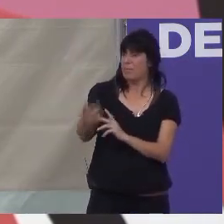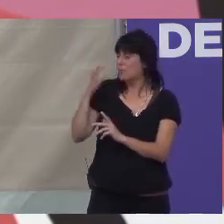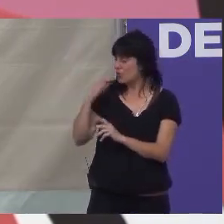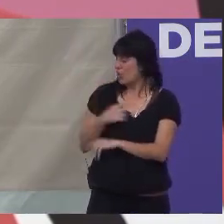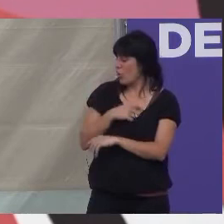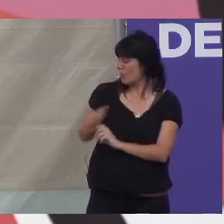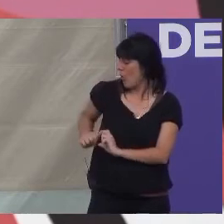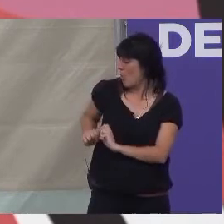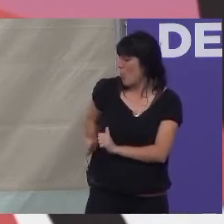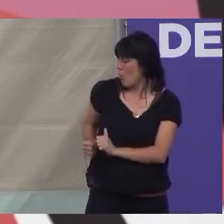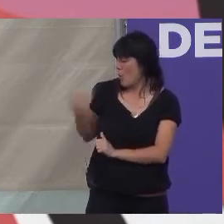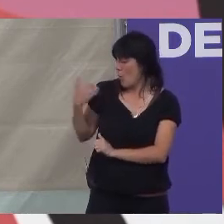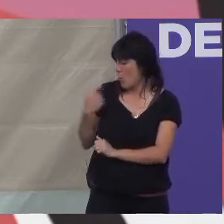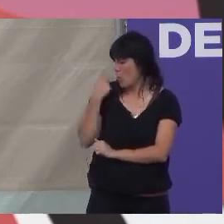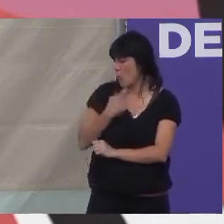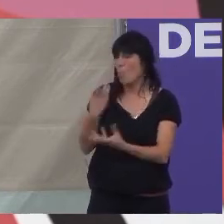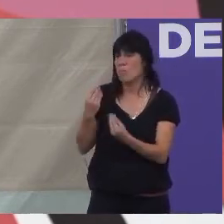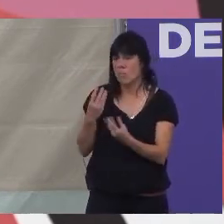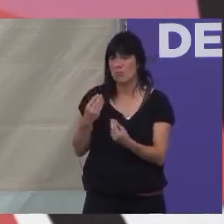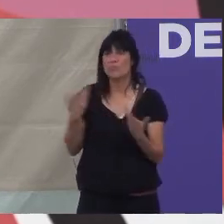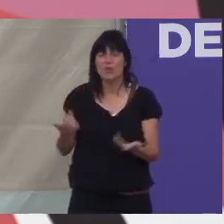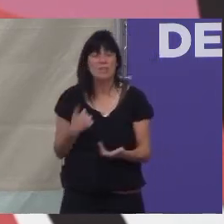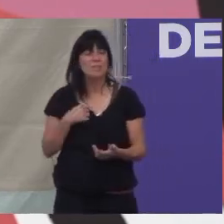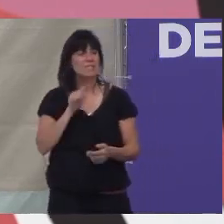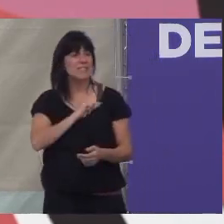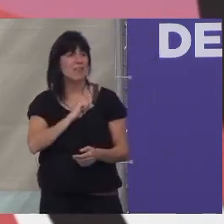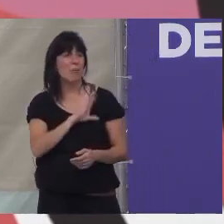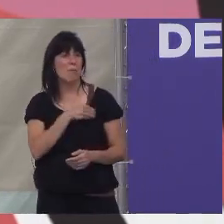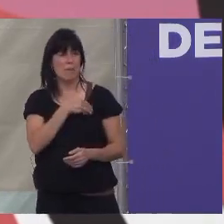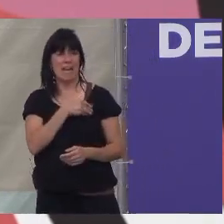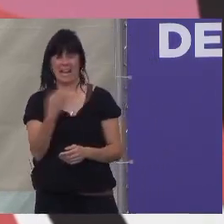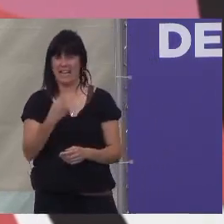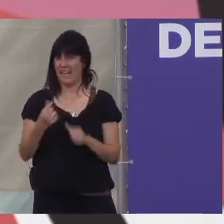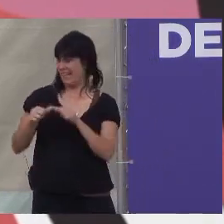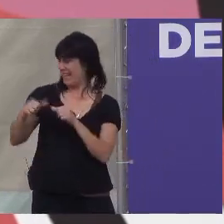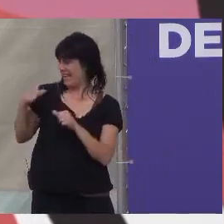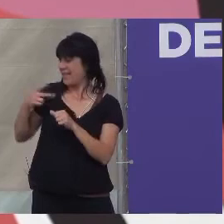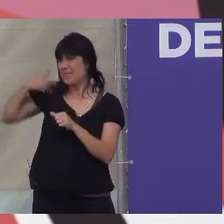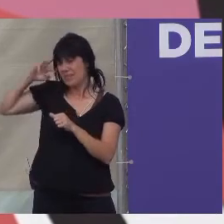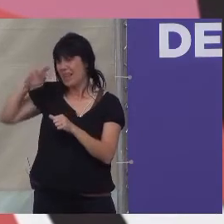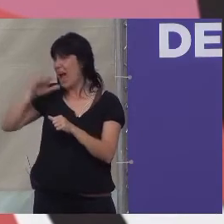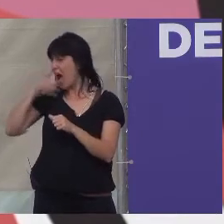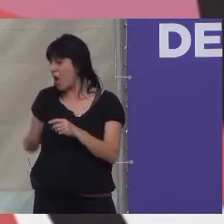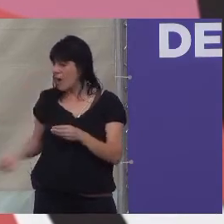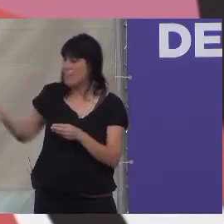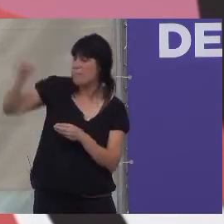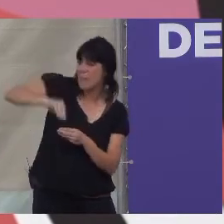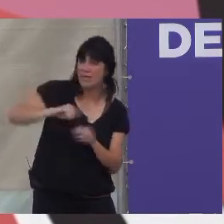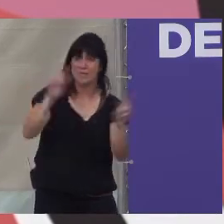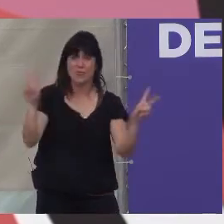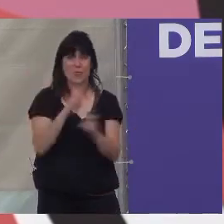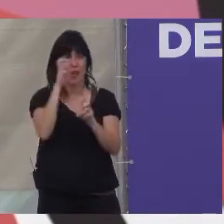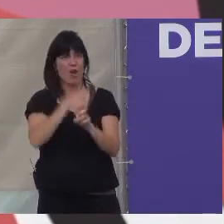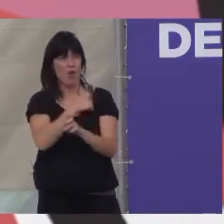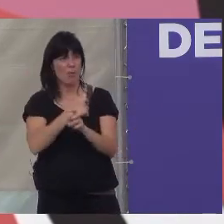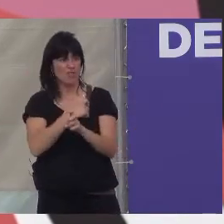la comisión. Entonces, me parece una pena que esa experiencia no se aportara ahora a la nueva Comisión de Garantías y esa comisión